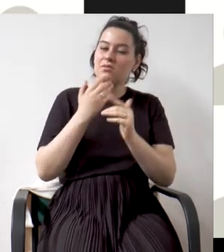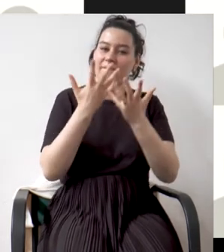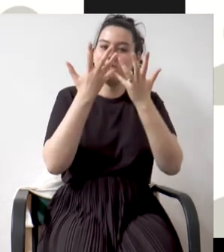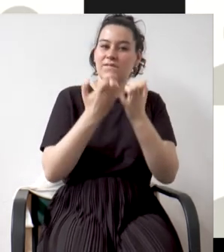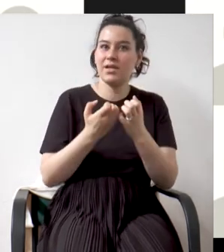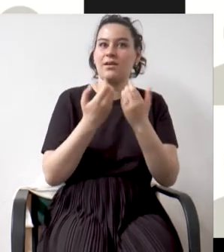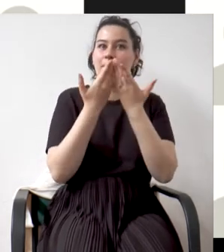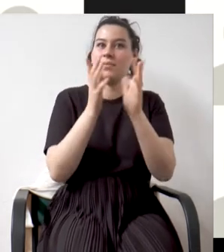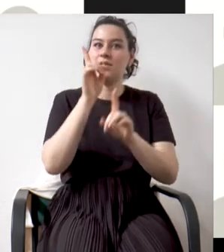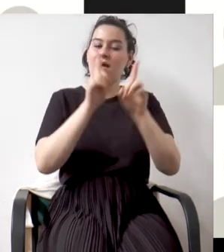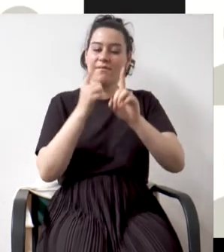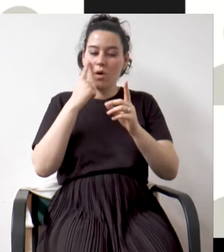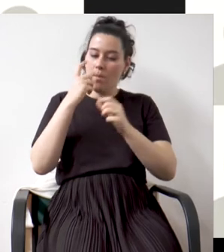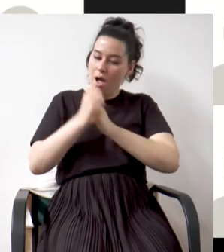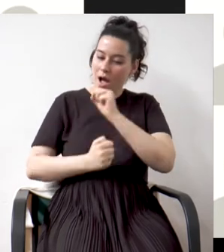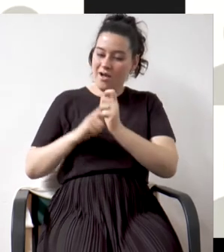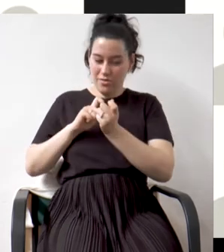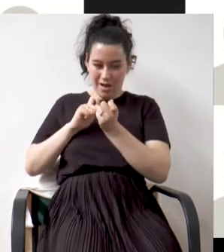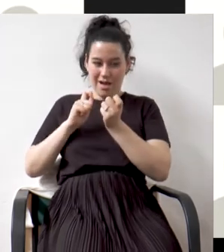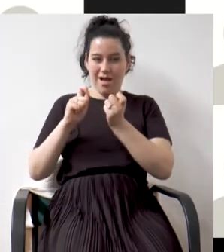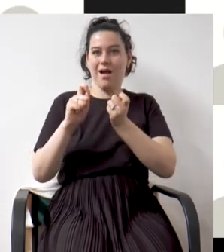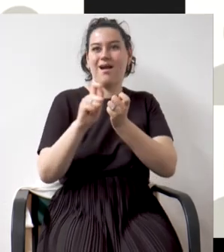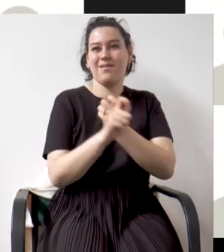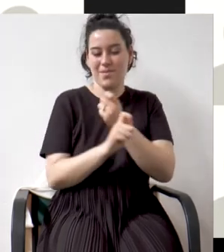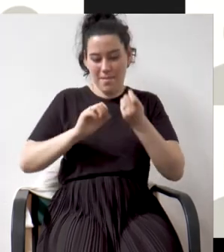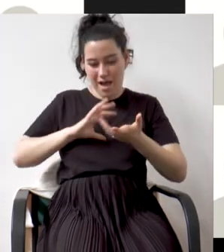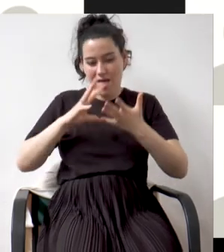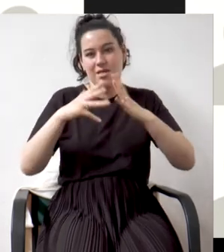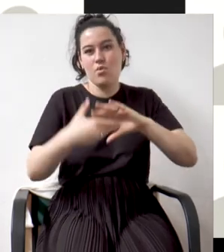ver cómo se va transformando, ¿no? para adecuarse